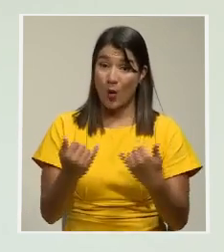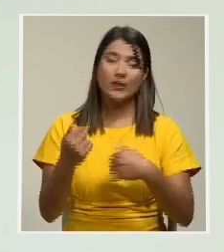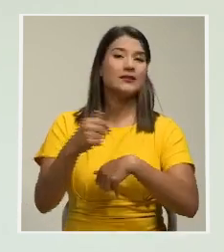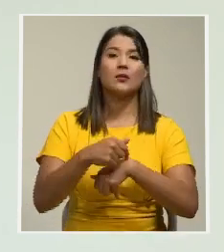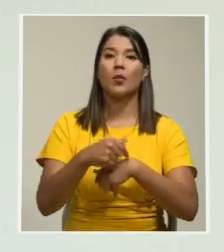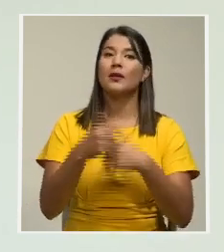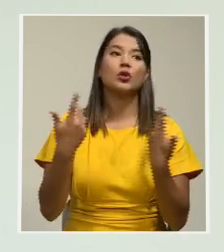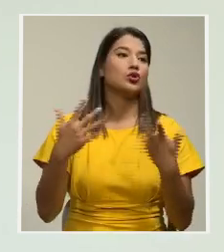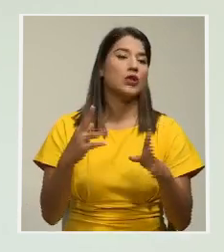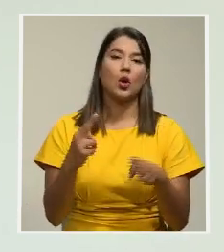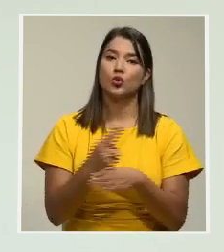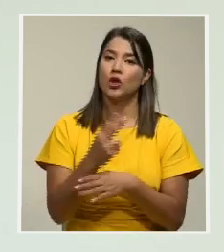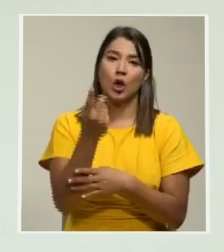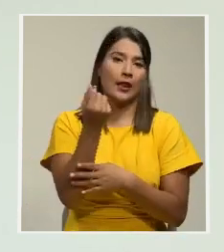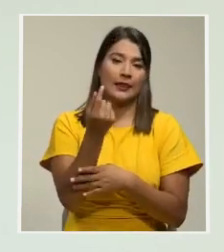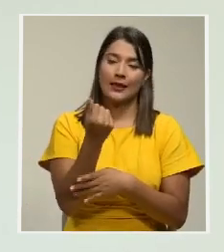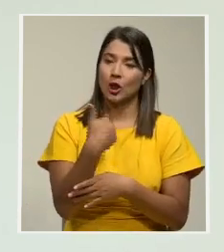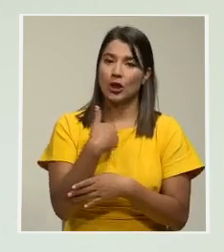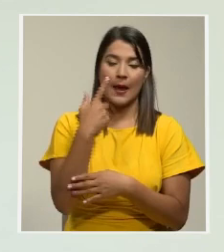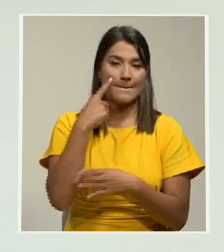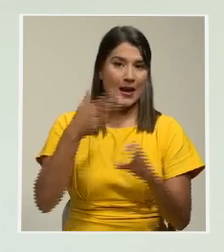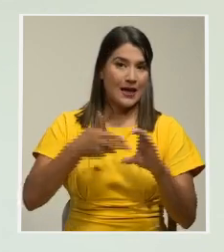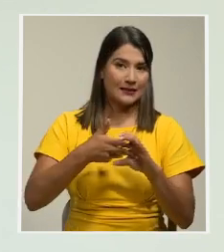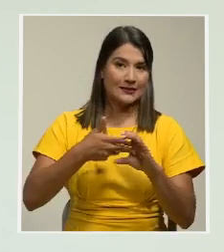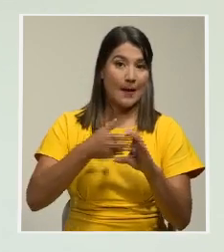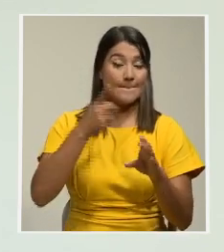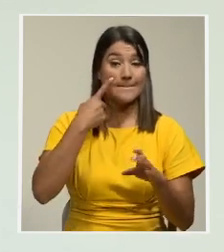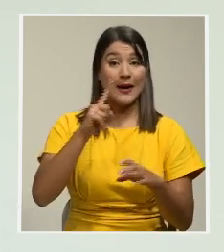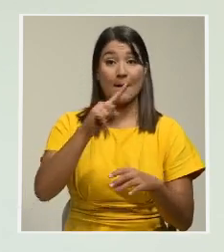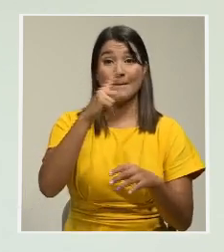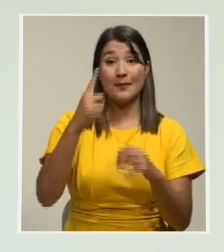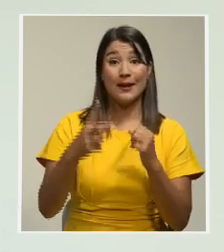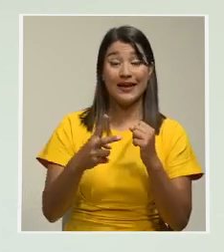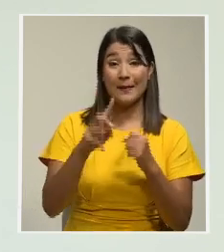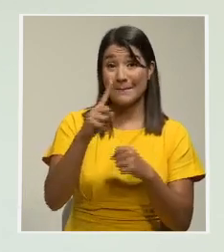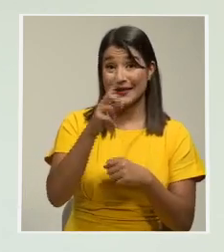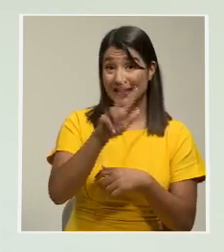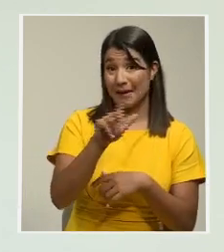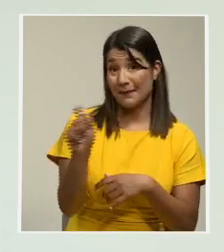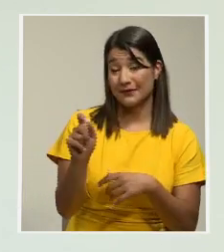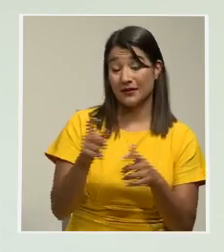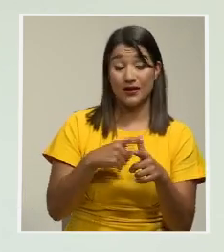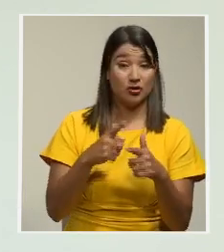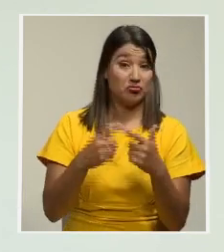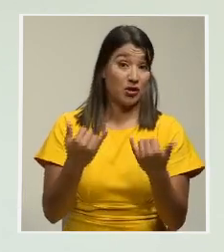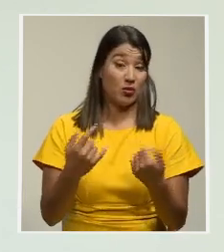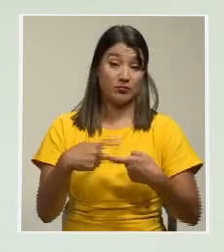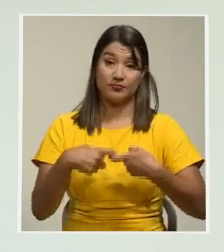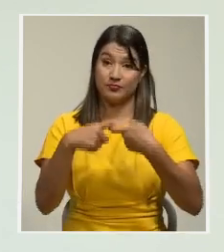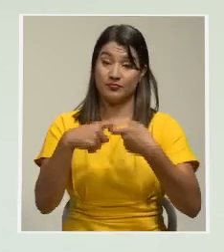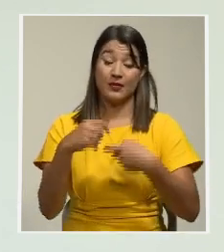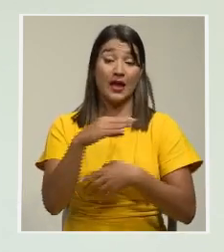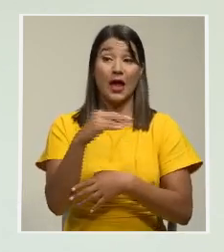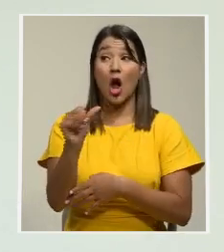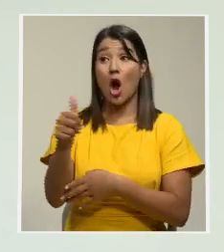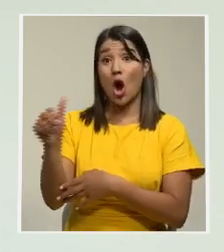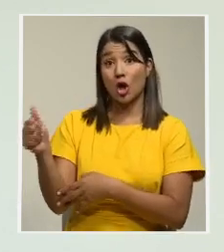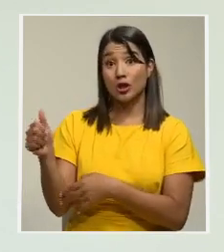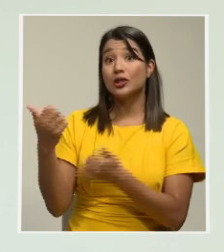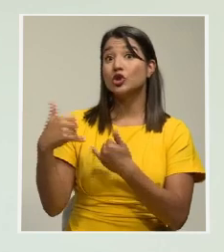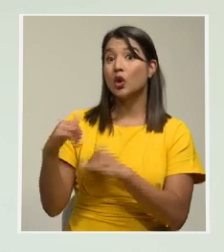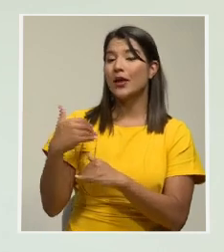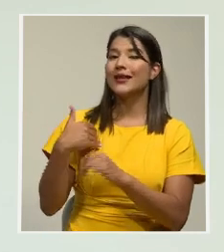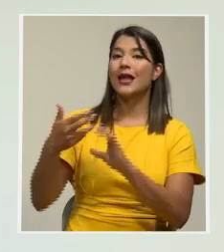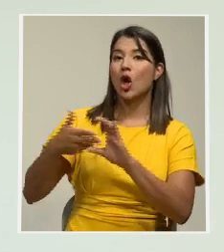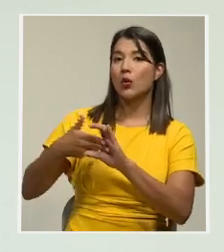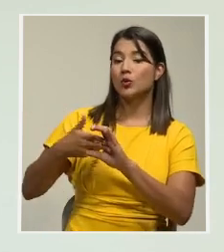gastaron la cuota que tenían asignada para el trimestre de combustible y prácticamente están paralizados, y otras que aún tienen